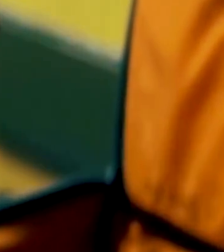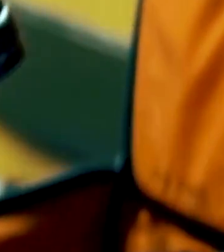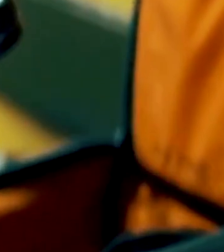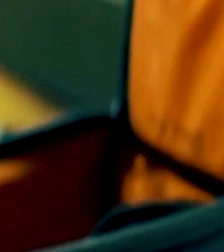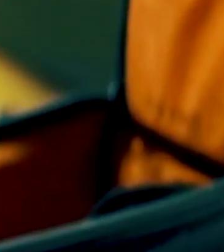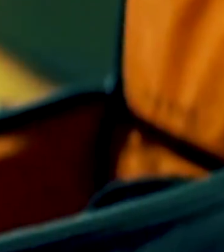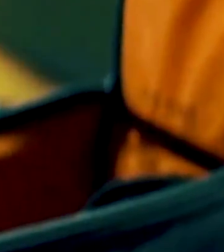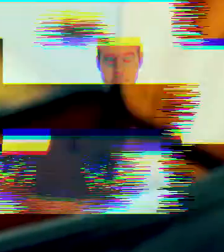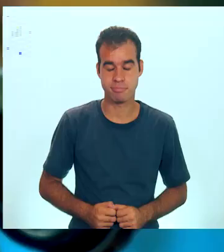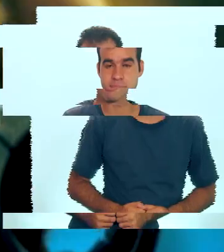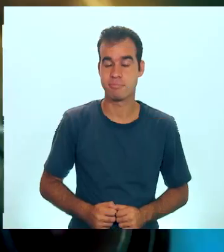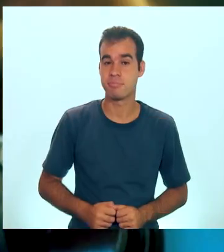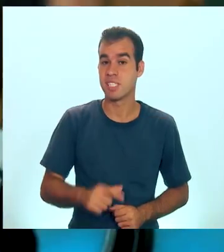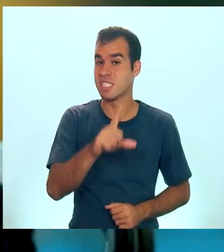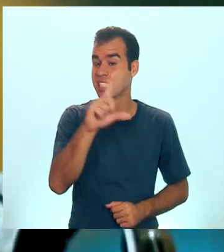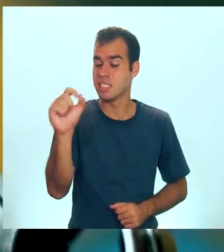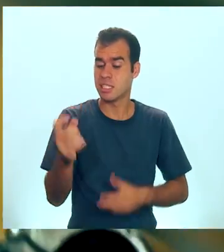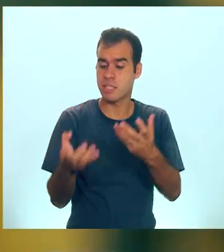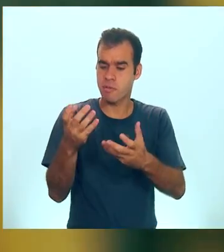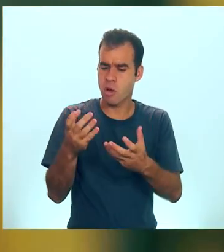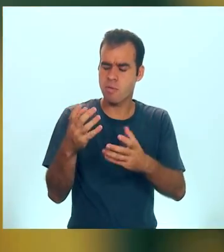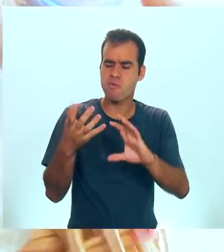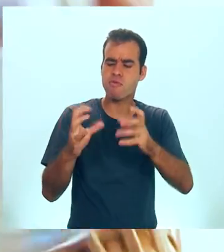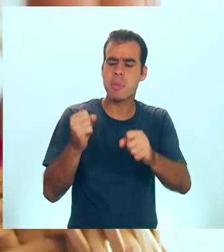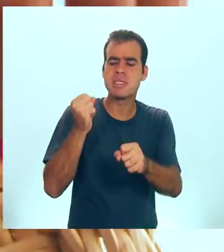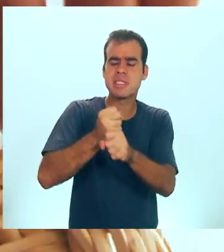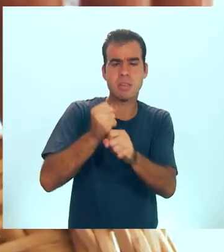Habituales cambiaron en el canal de los cienfuegueros.